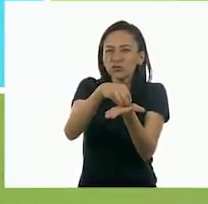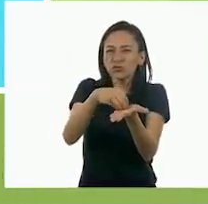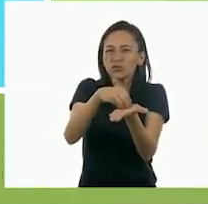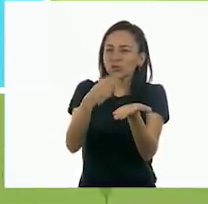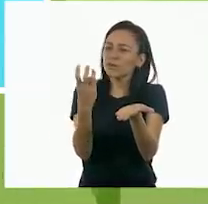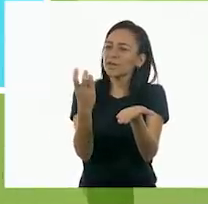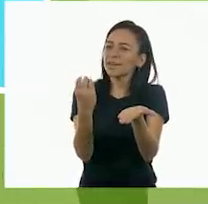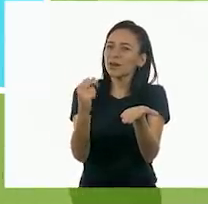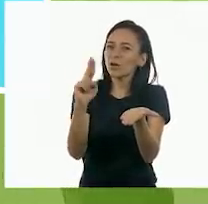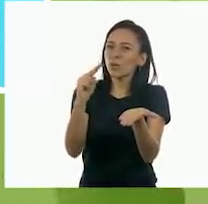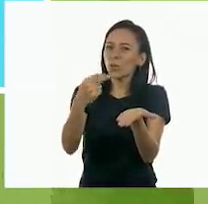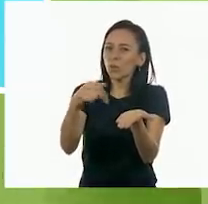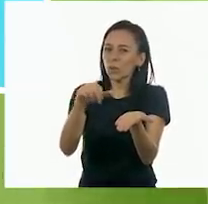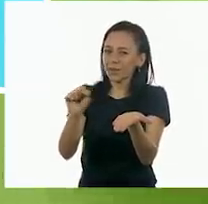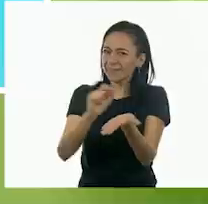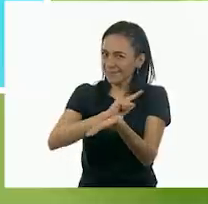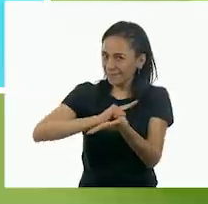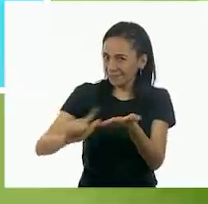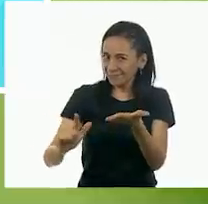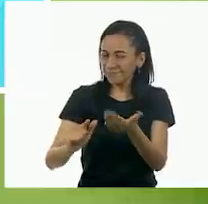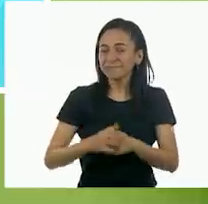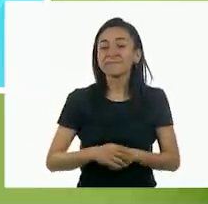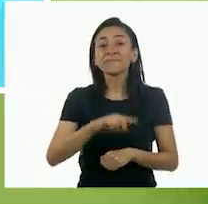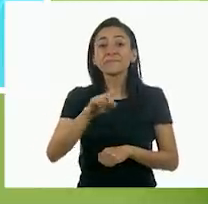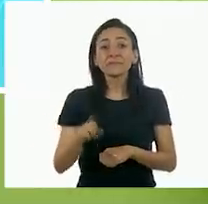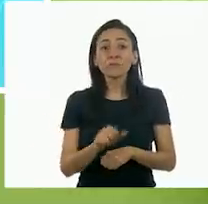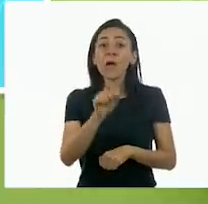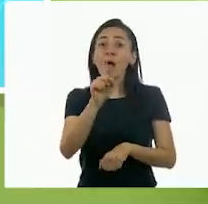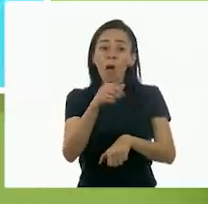uñas. Enjuaga tus manos con agua.